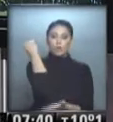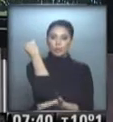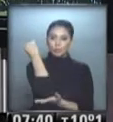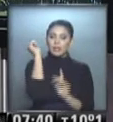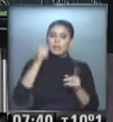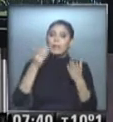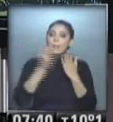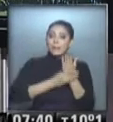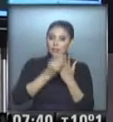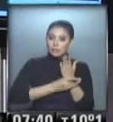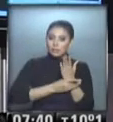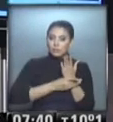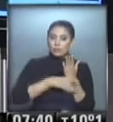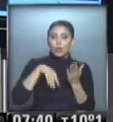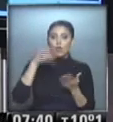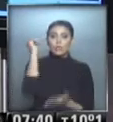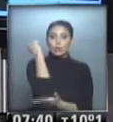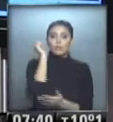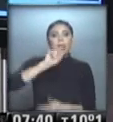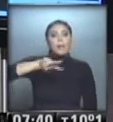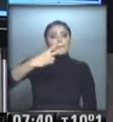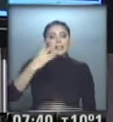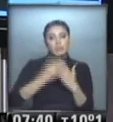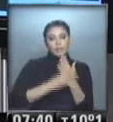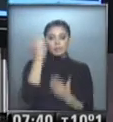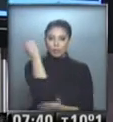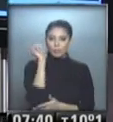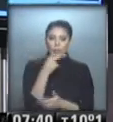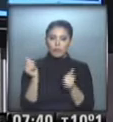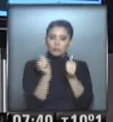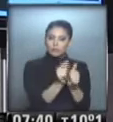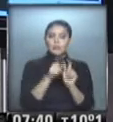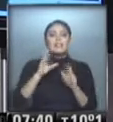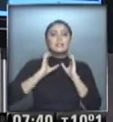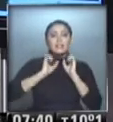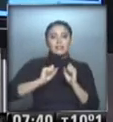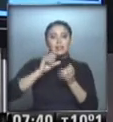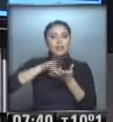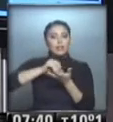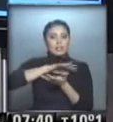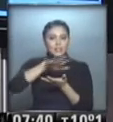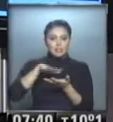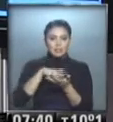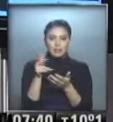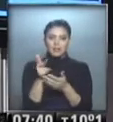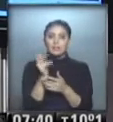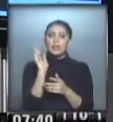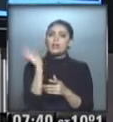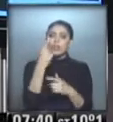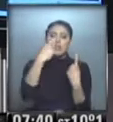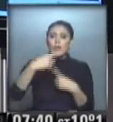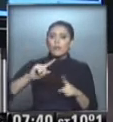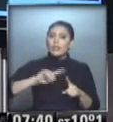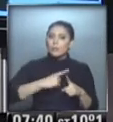presencia del ministro hernán lorenzino el viceministro axel kiciloff el secretario de hacienda- cosentino los diferentes